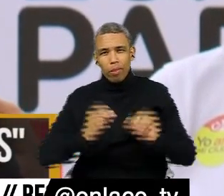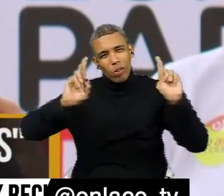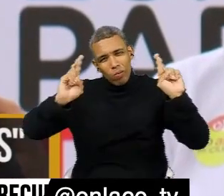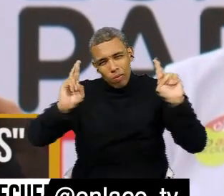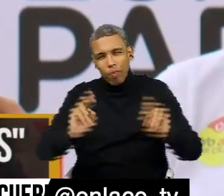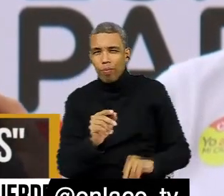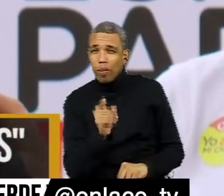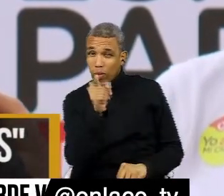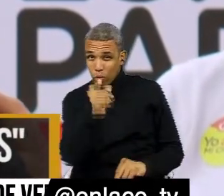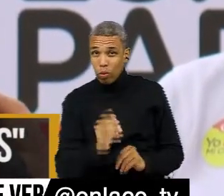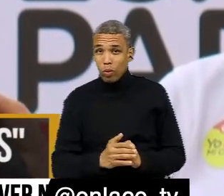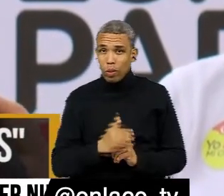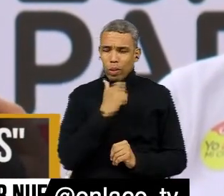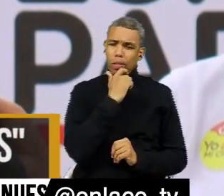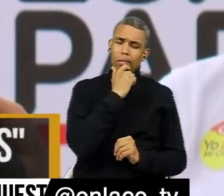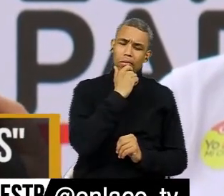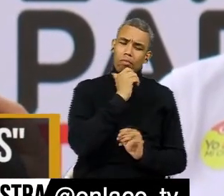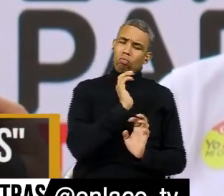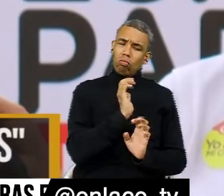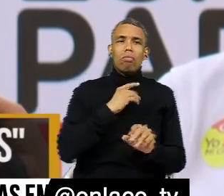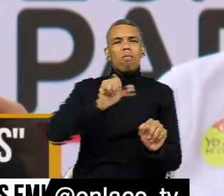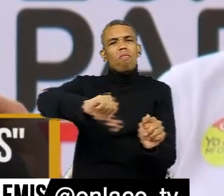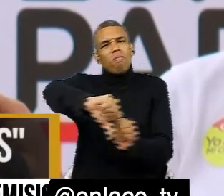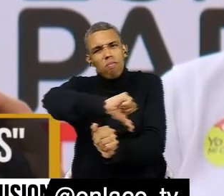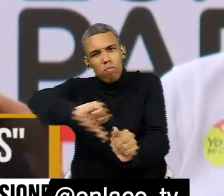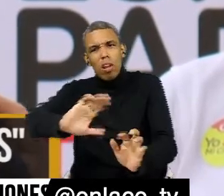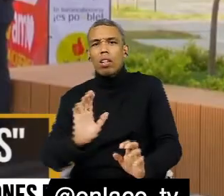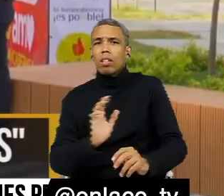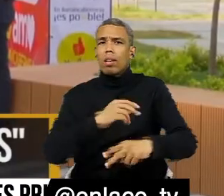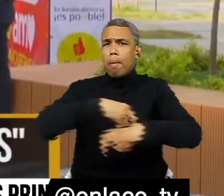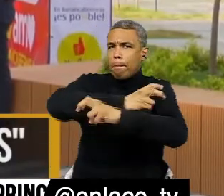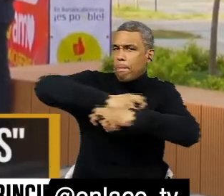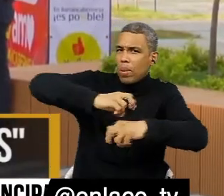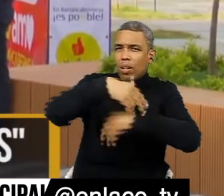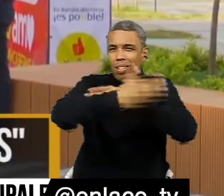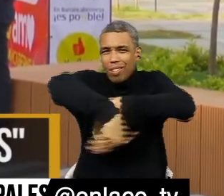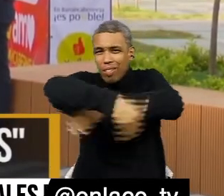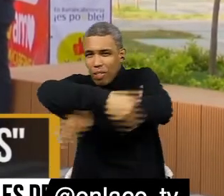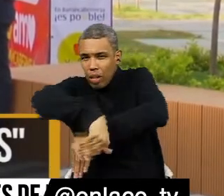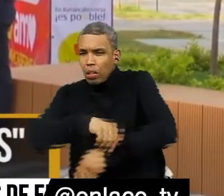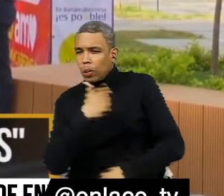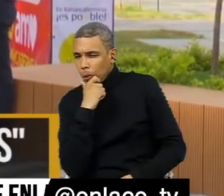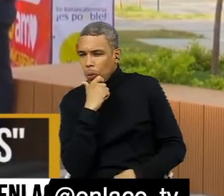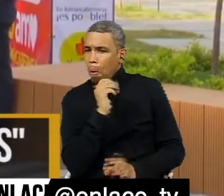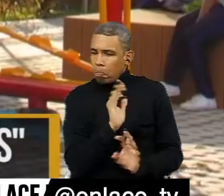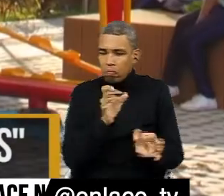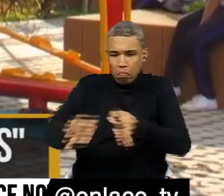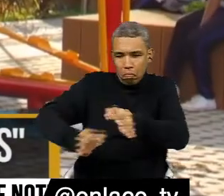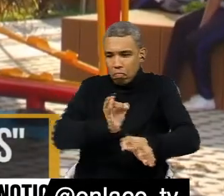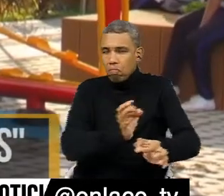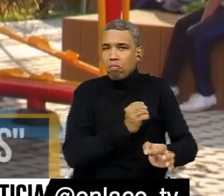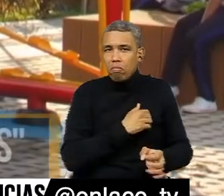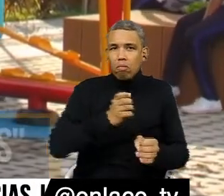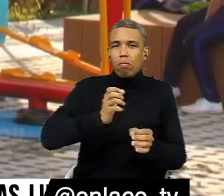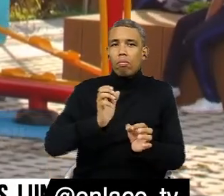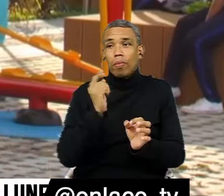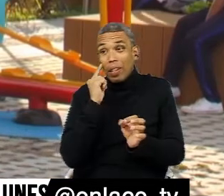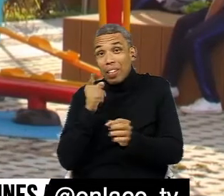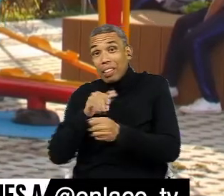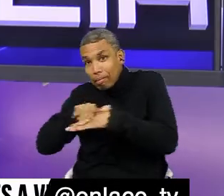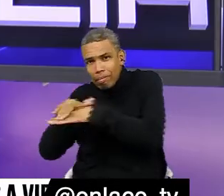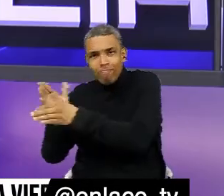recuperemos y mantengamos en buen estado todos los espacios públicos de la ciudad. El Espacio para Todos recorrerá diferentes sectores y comunas de la